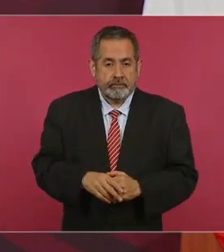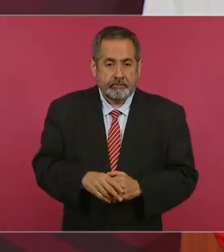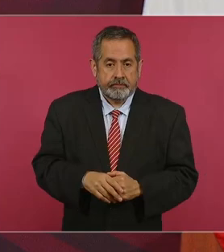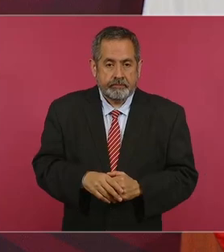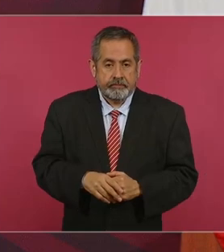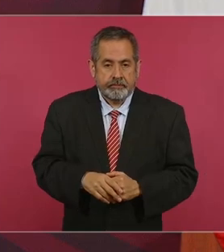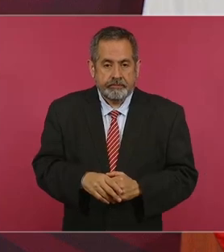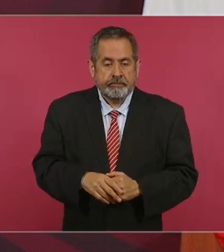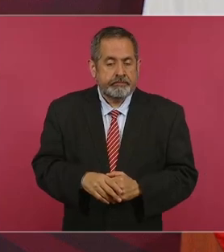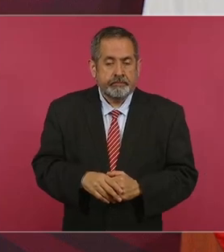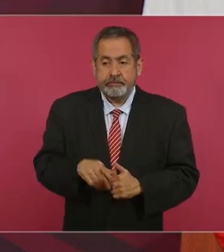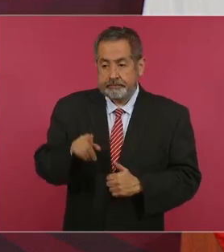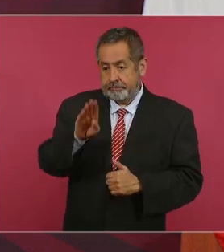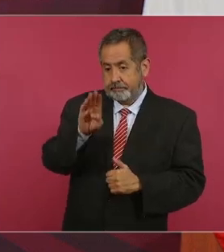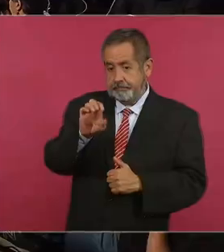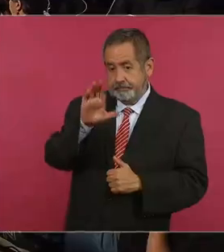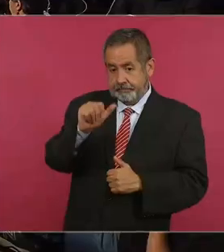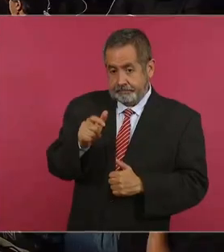nivel básico